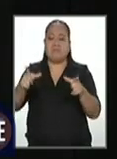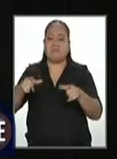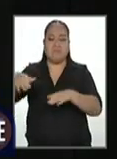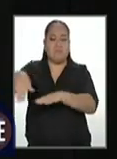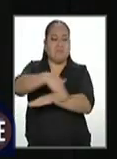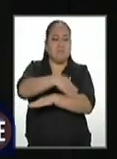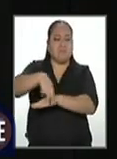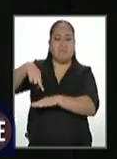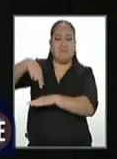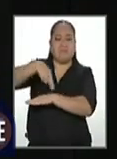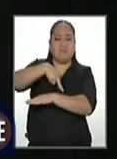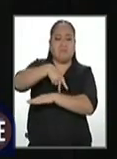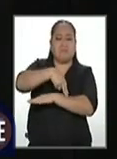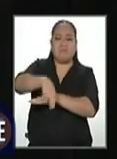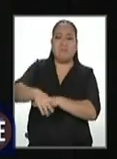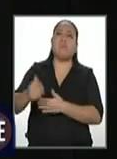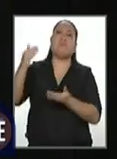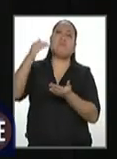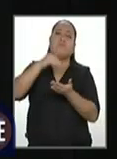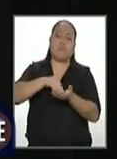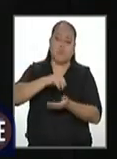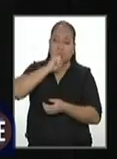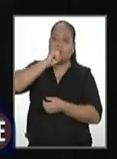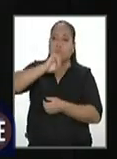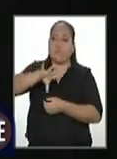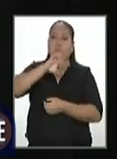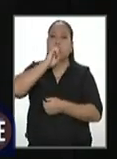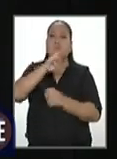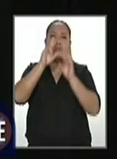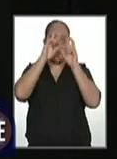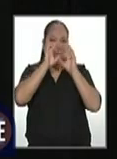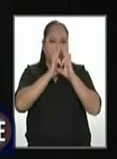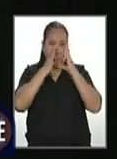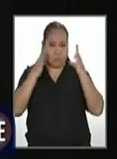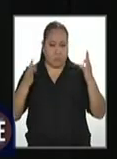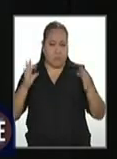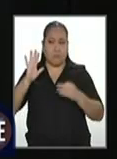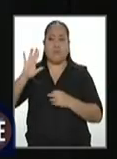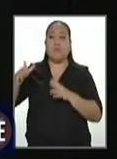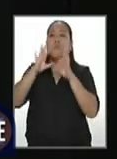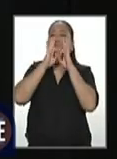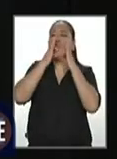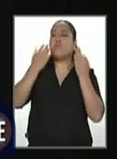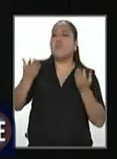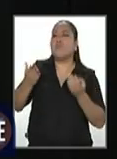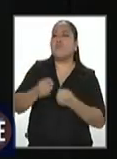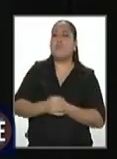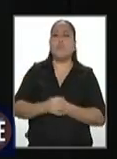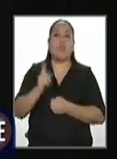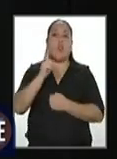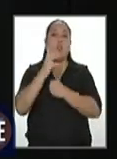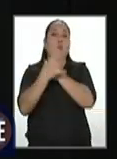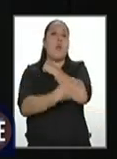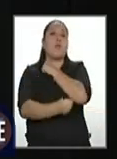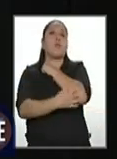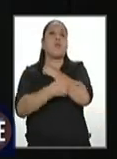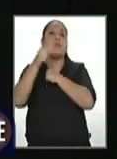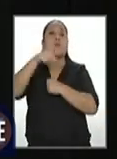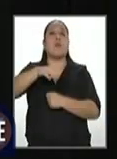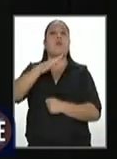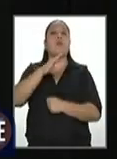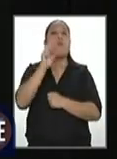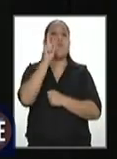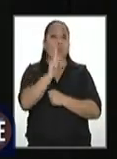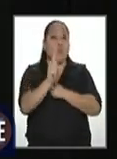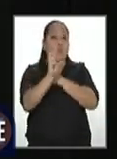calles, repitiendo un lema. Su lema es, no más pobres en un país